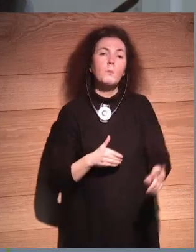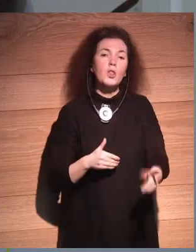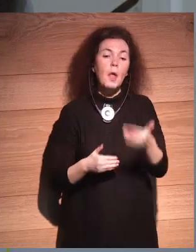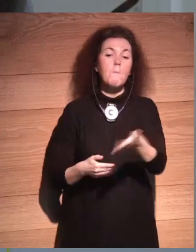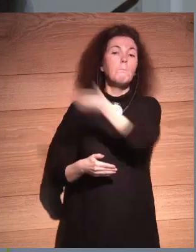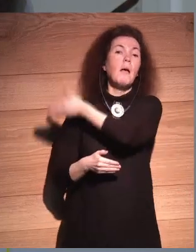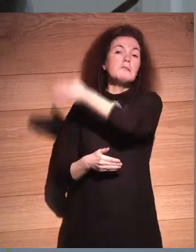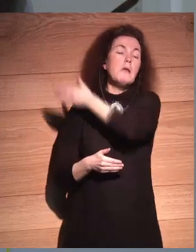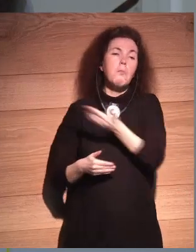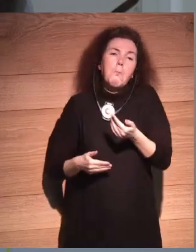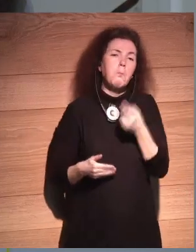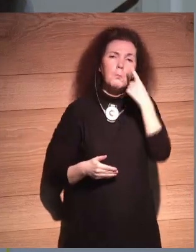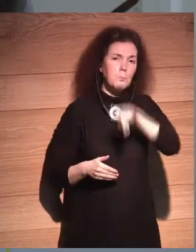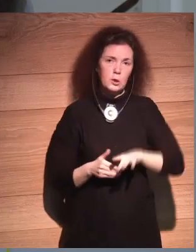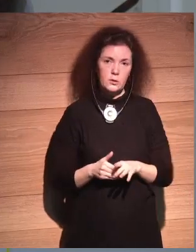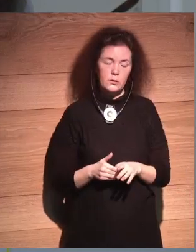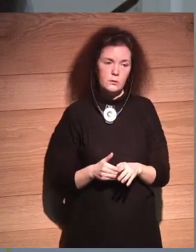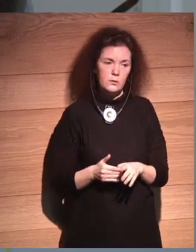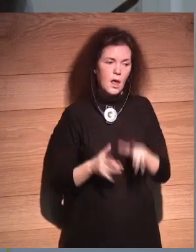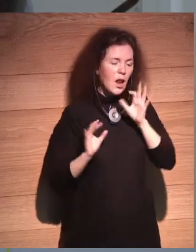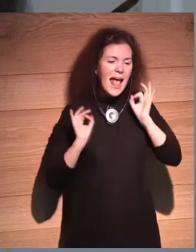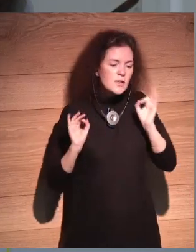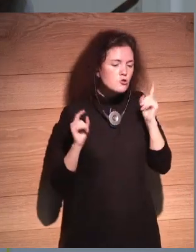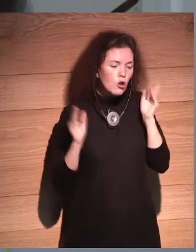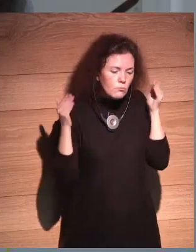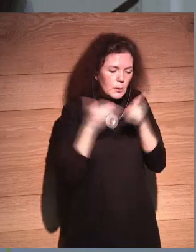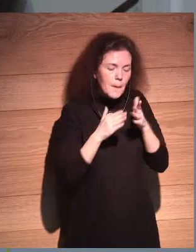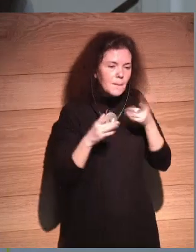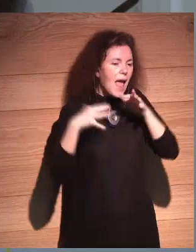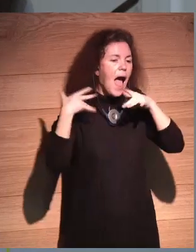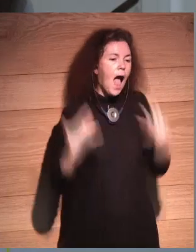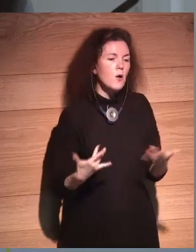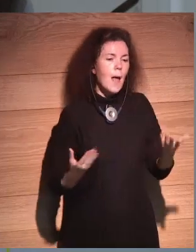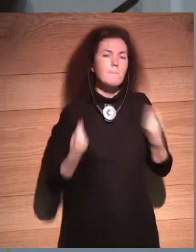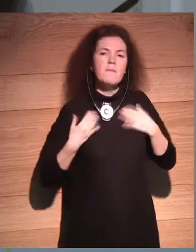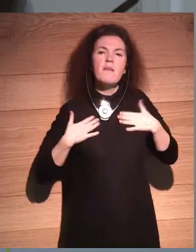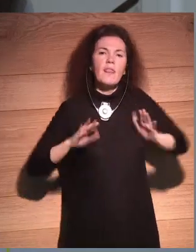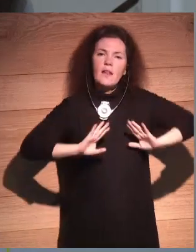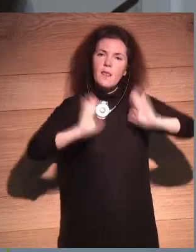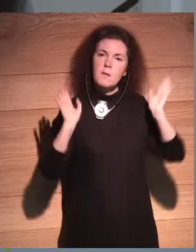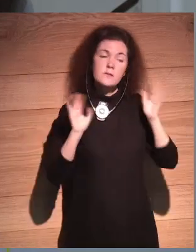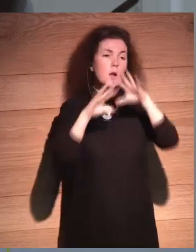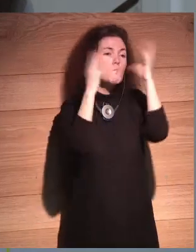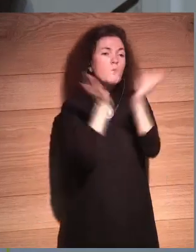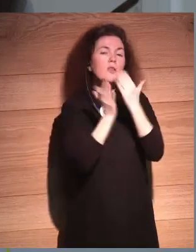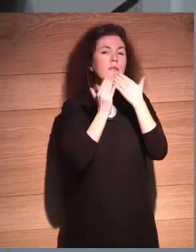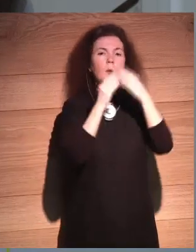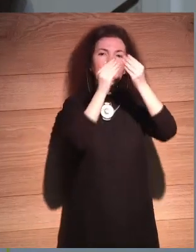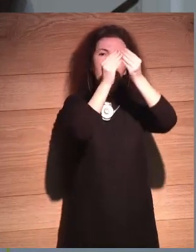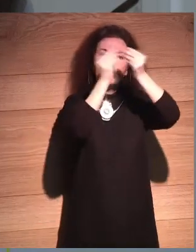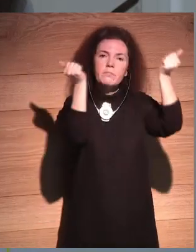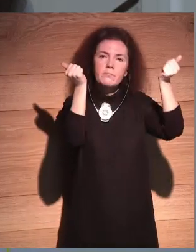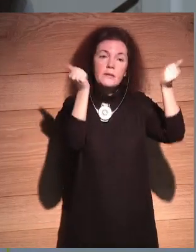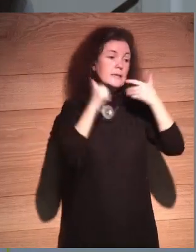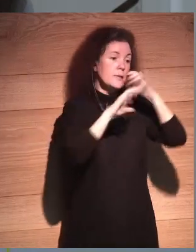preocupaba. De pronto estaba presente en mi propia vida. El mundo desaparece cuando te fundes